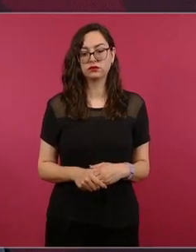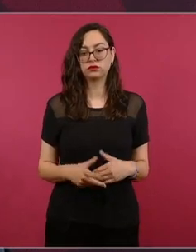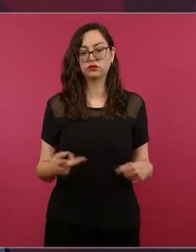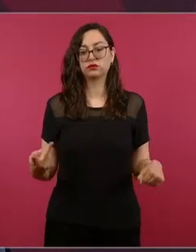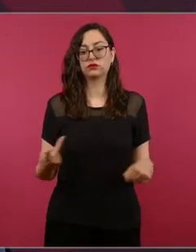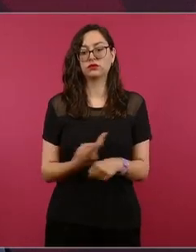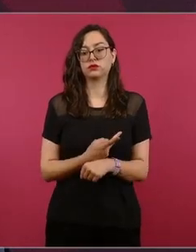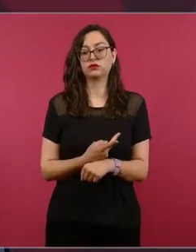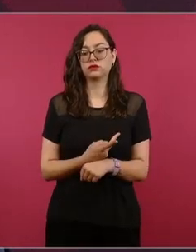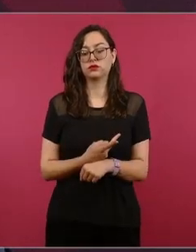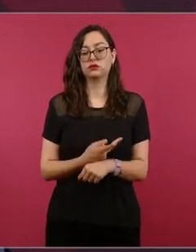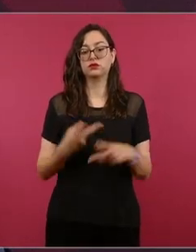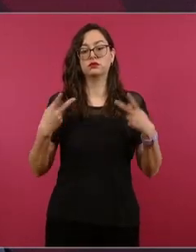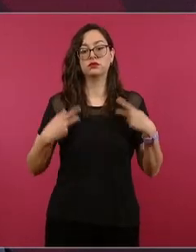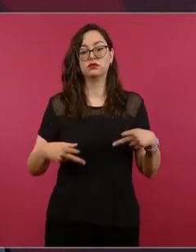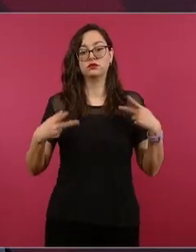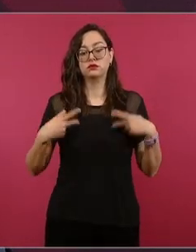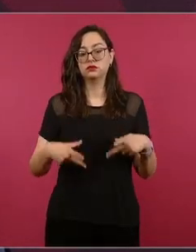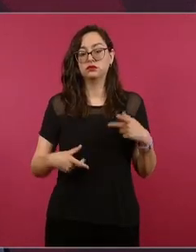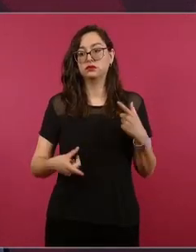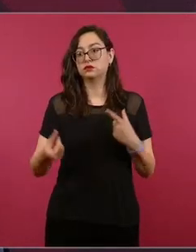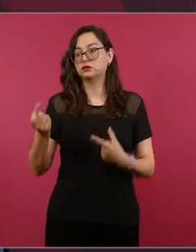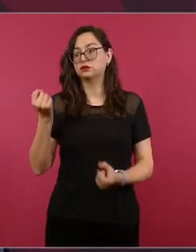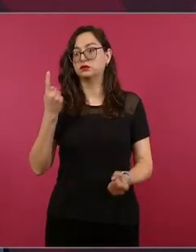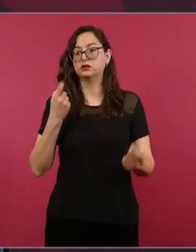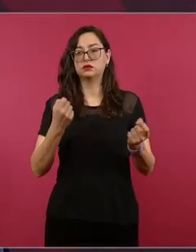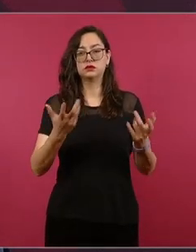añoran ese tiempo